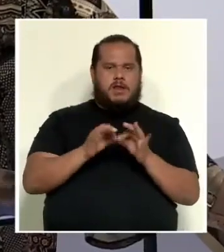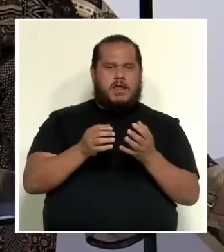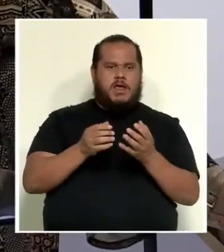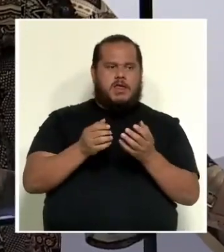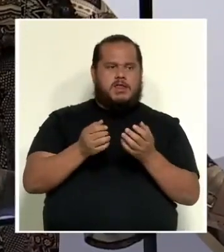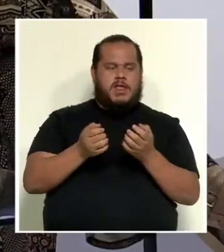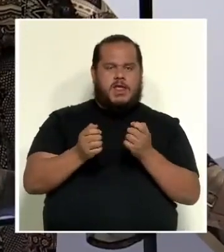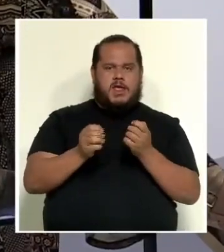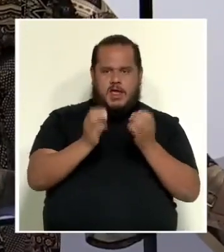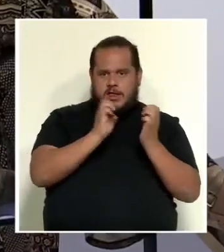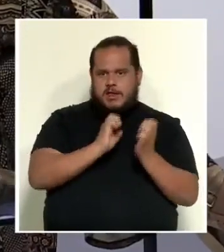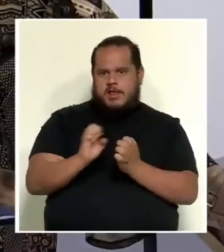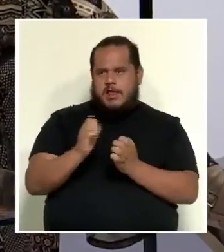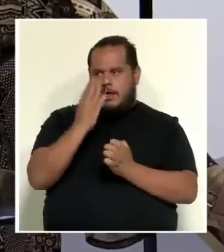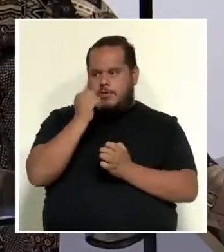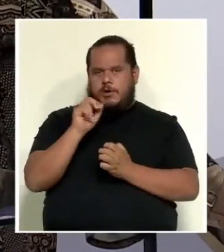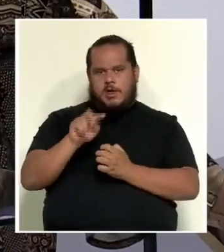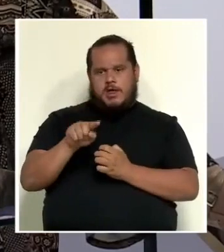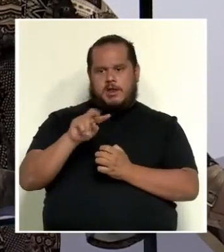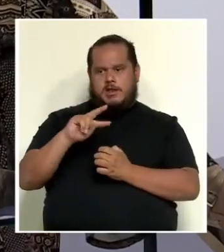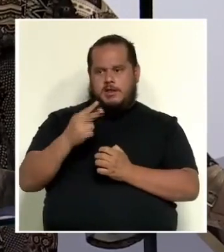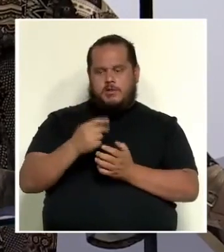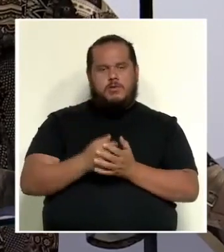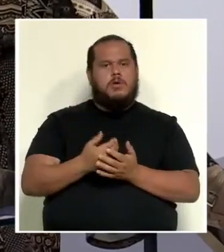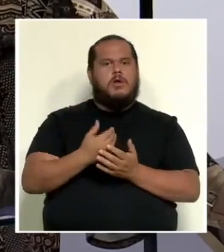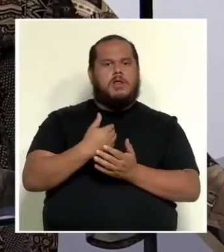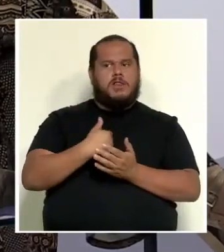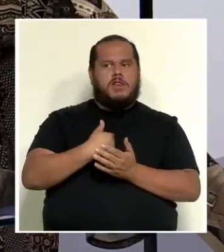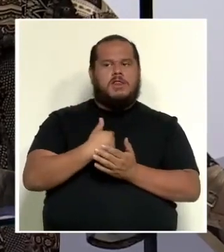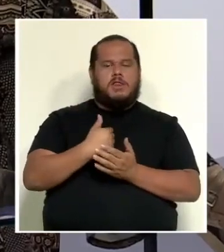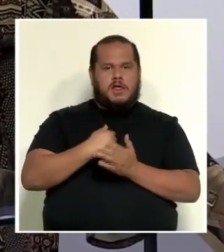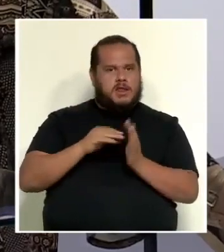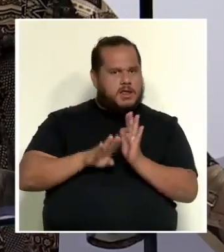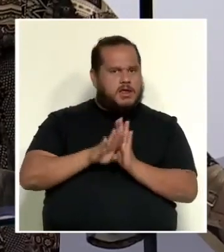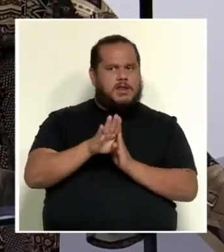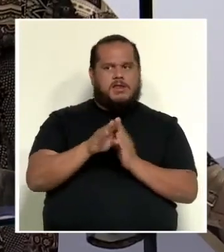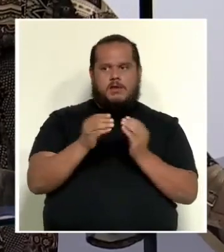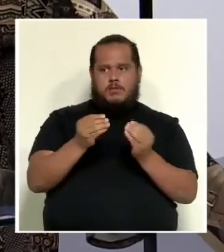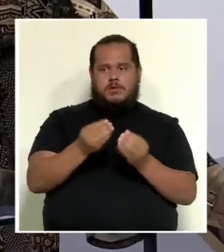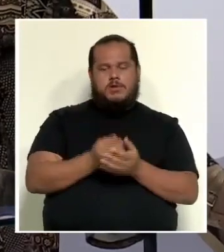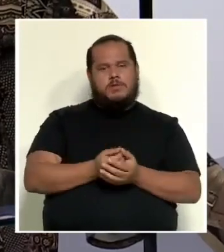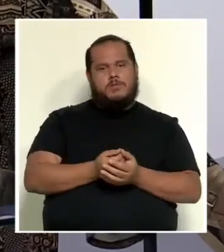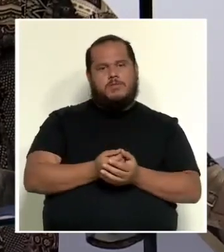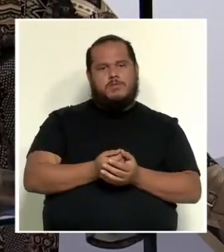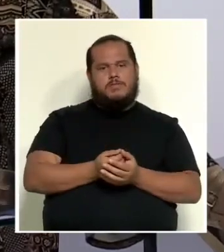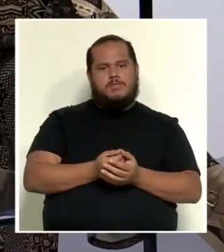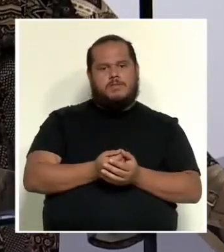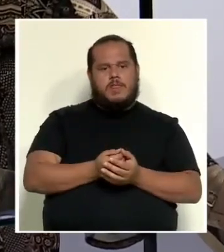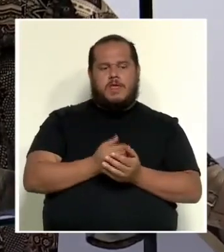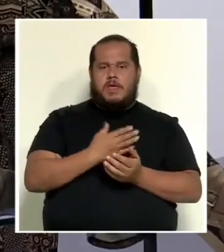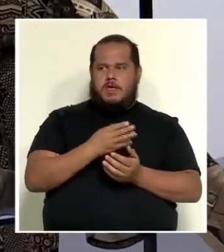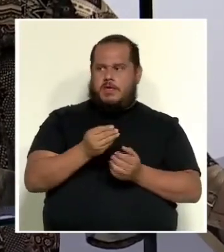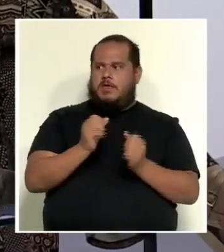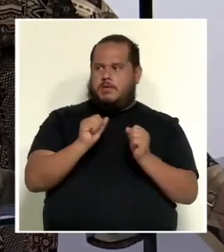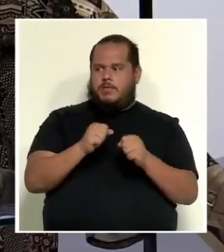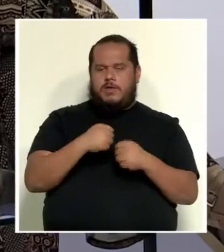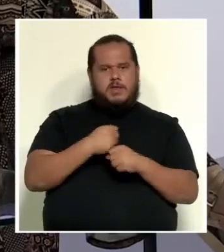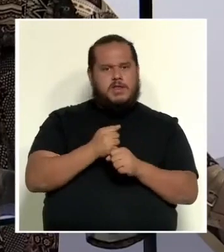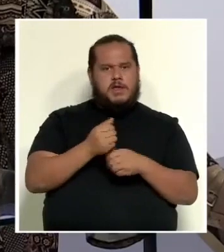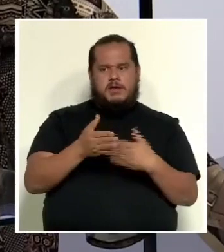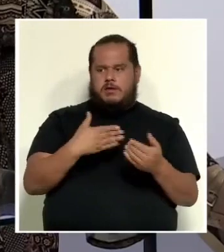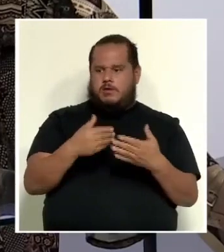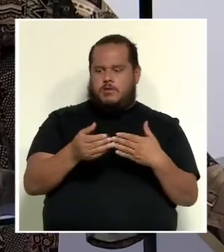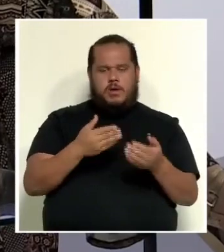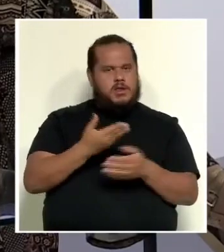porque es el segundo, es el que tiene que crecer muchísimo y puede hacer casi